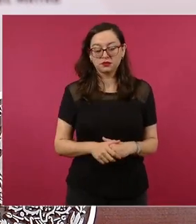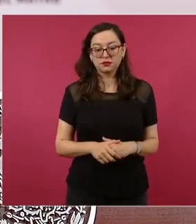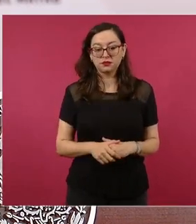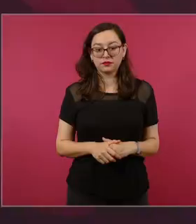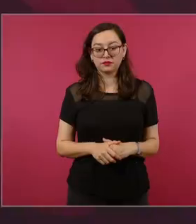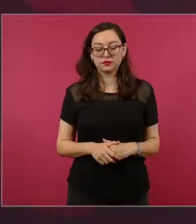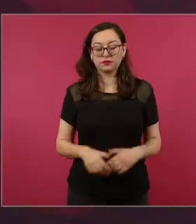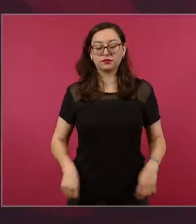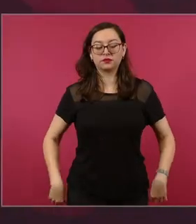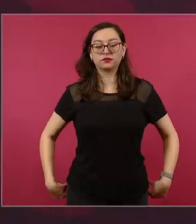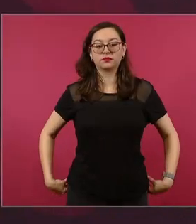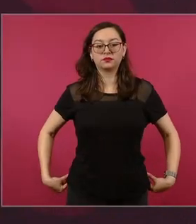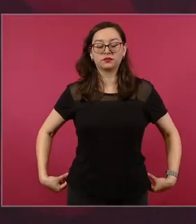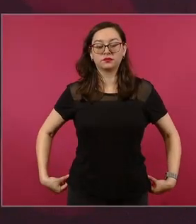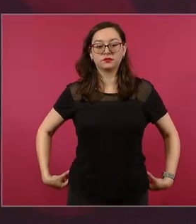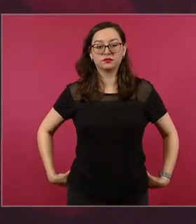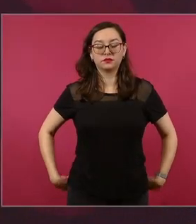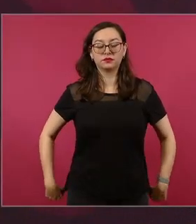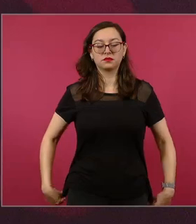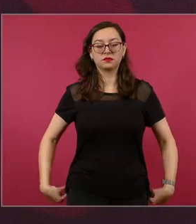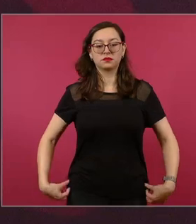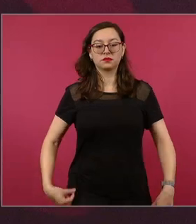Primero porque